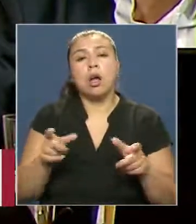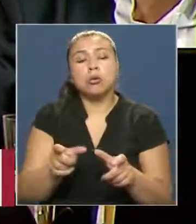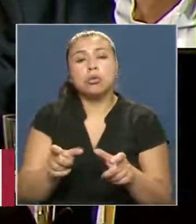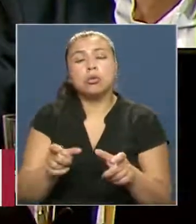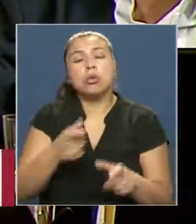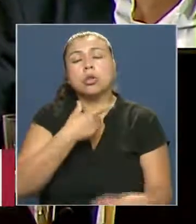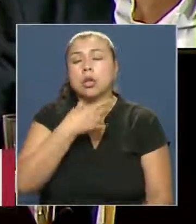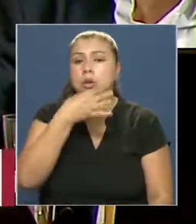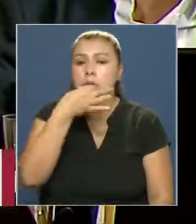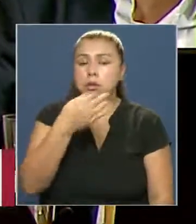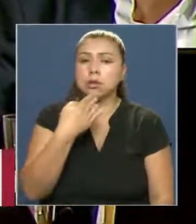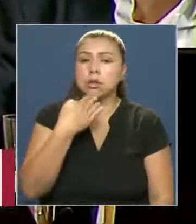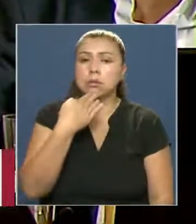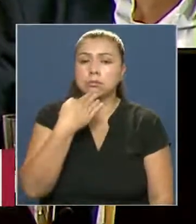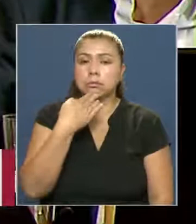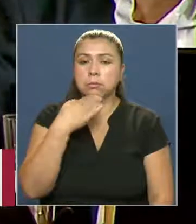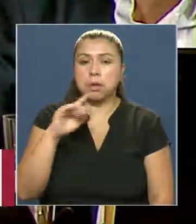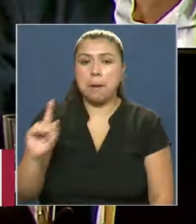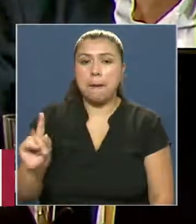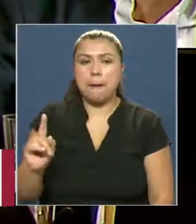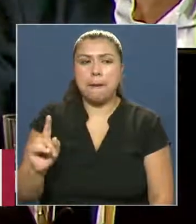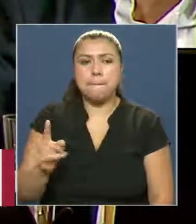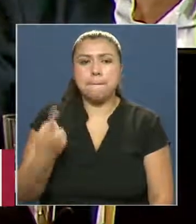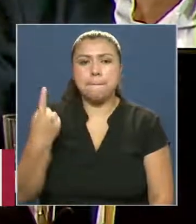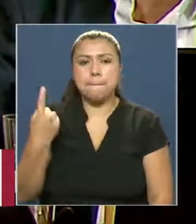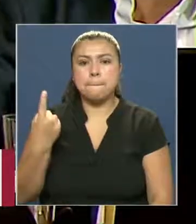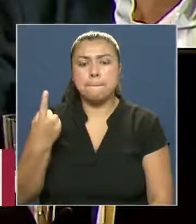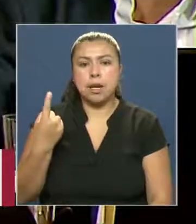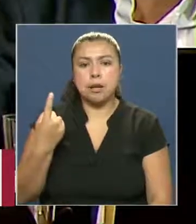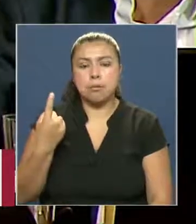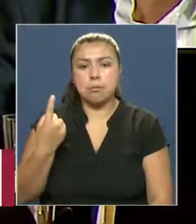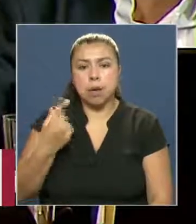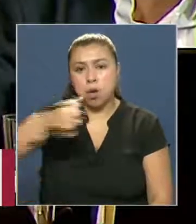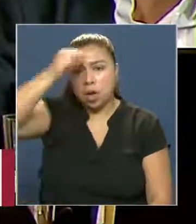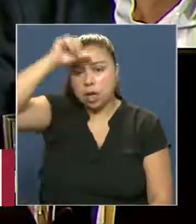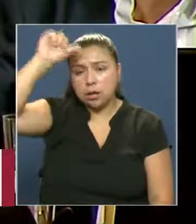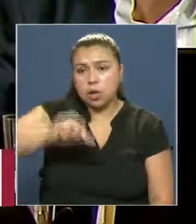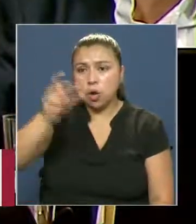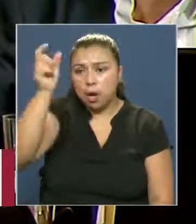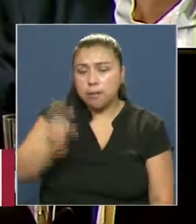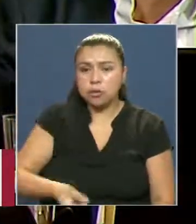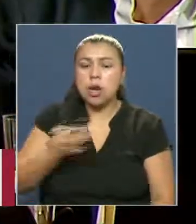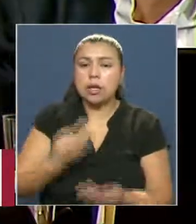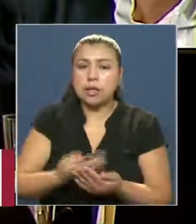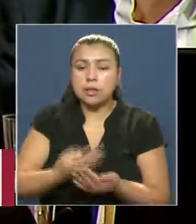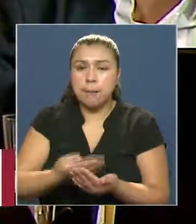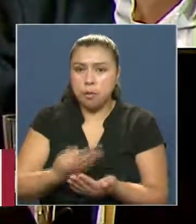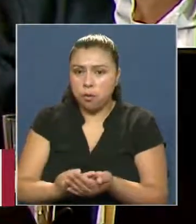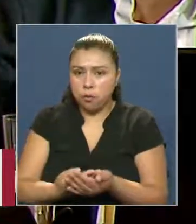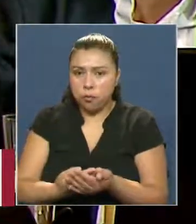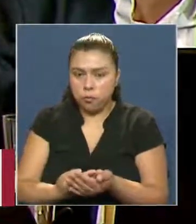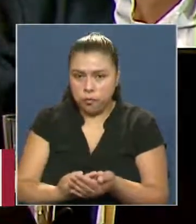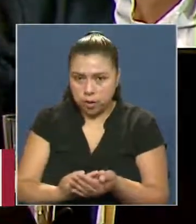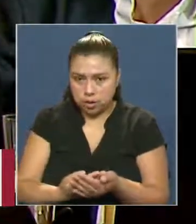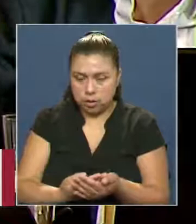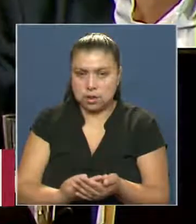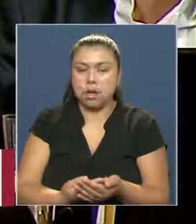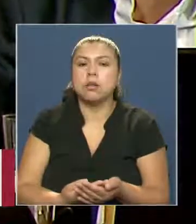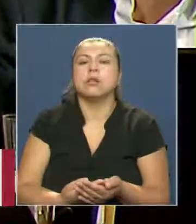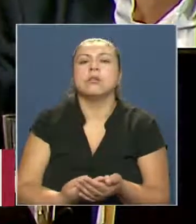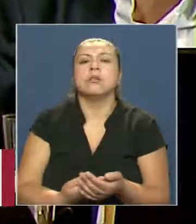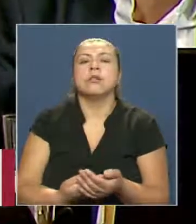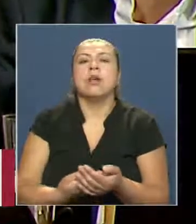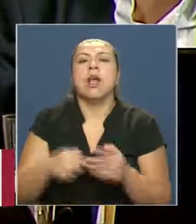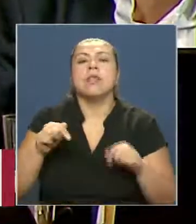también, primero la condena a los inescrupulosos, y ya vimos cómo durante esta